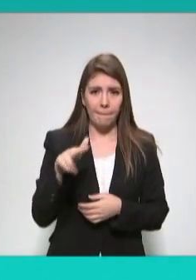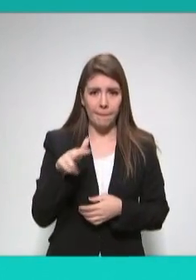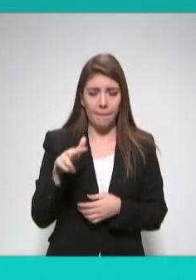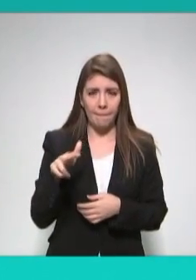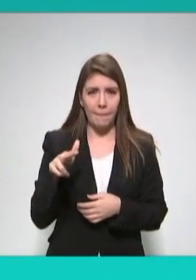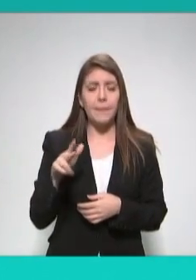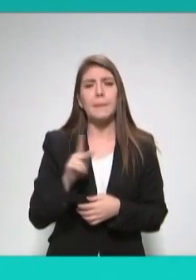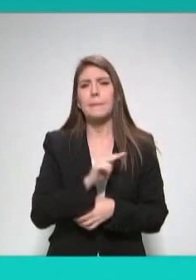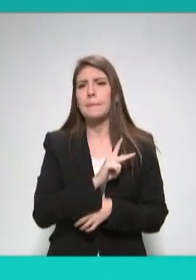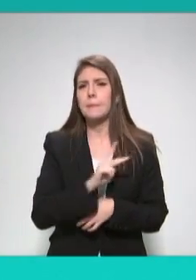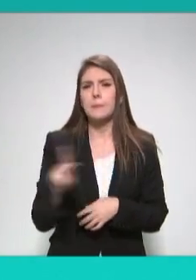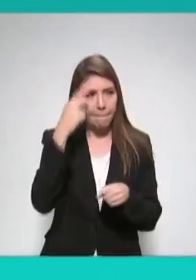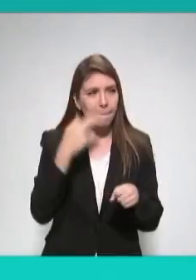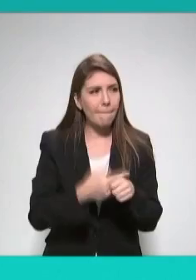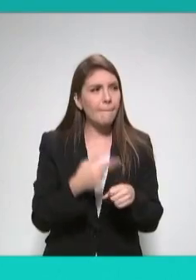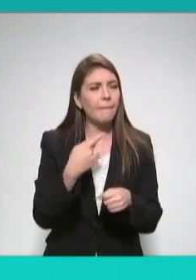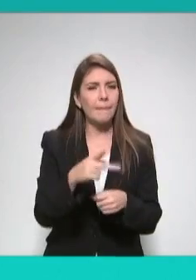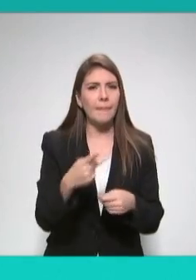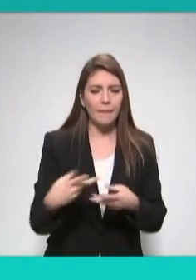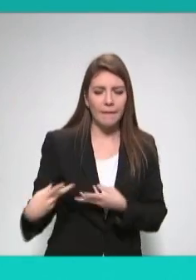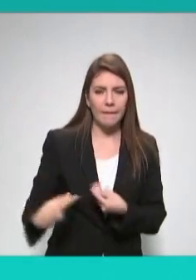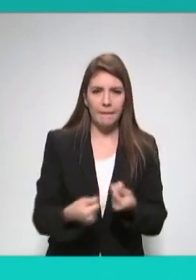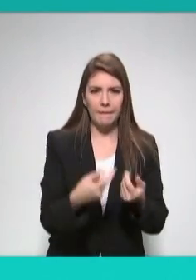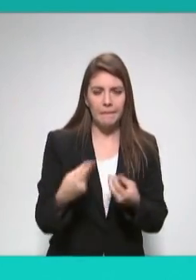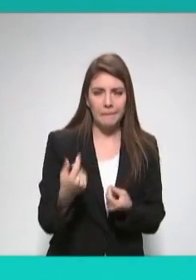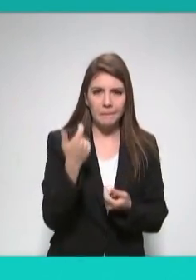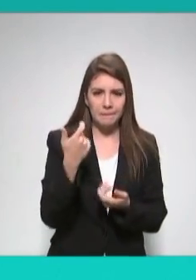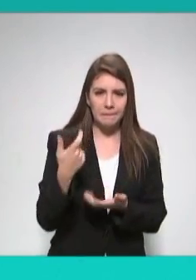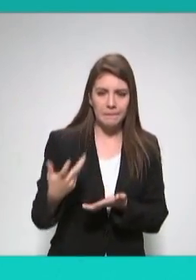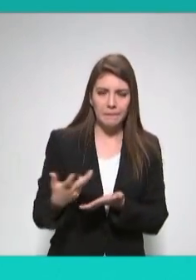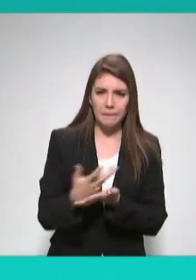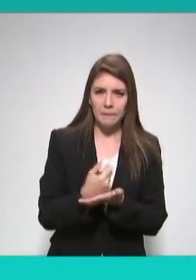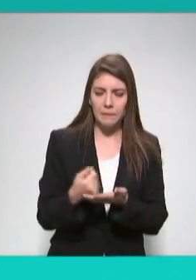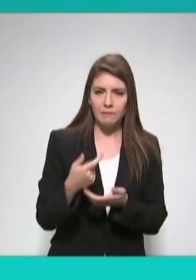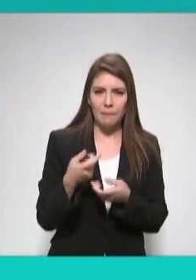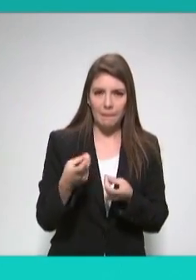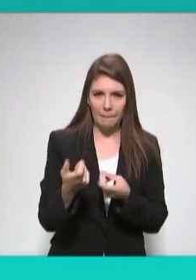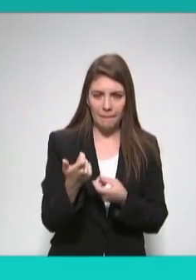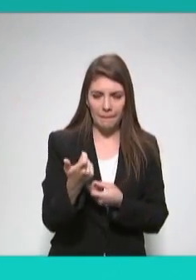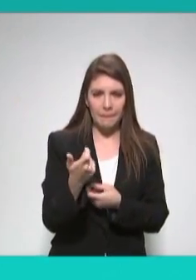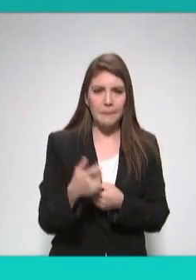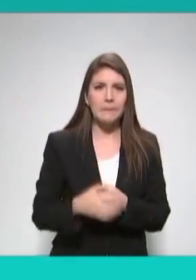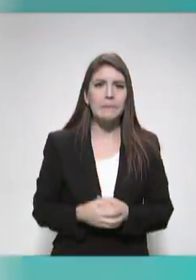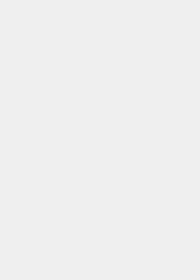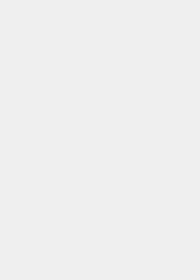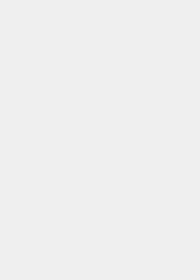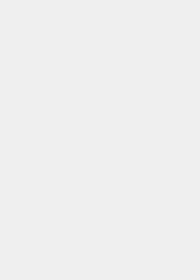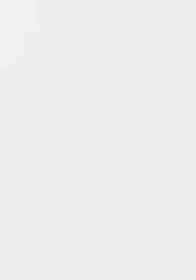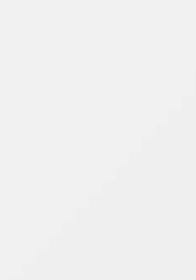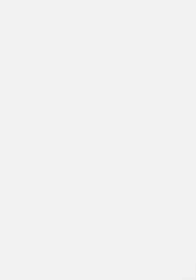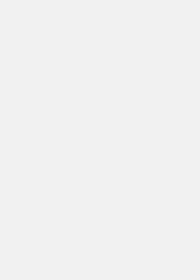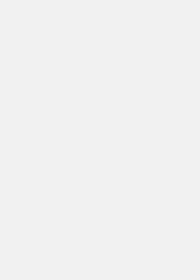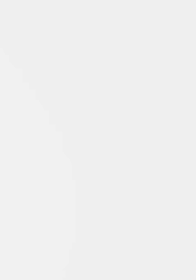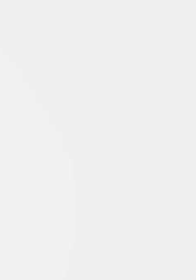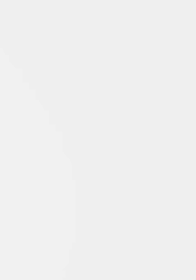administrativas competentes y notifica la parte recurrente de la misma